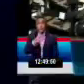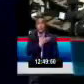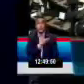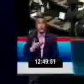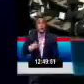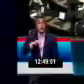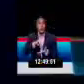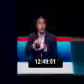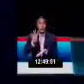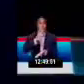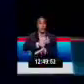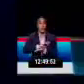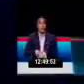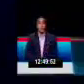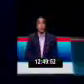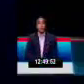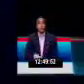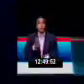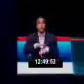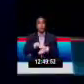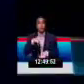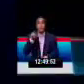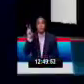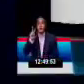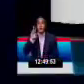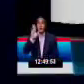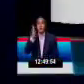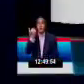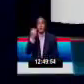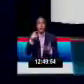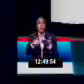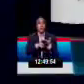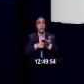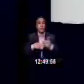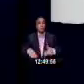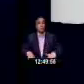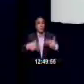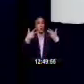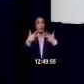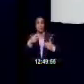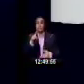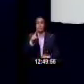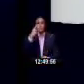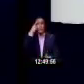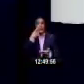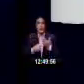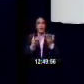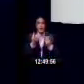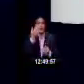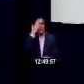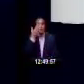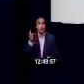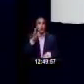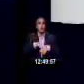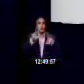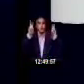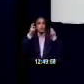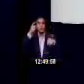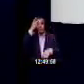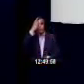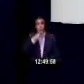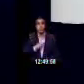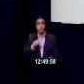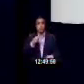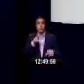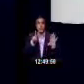de la Asamblea Nacional ya convocó para este viernes una sesión virtual en donde se prevé conocer y resolver sobre el oficio